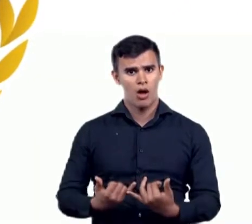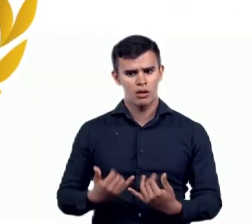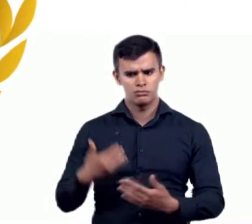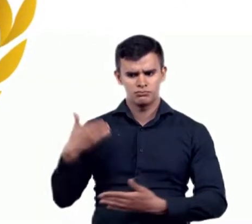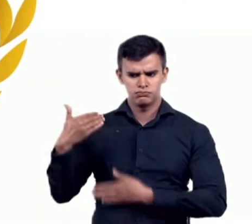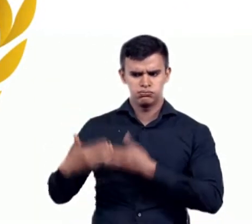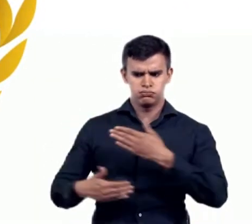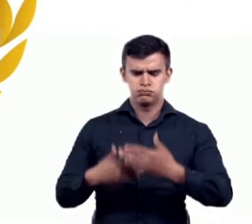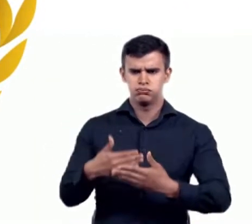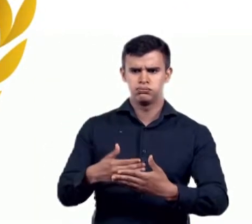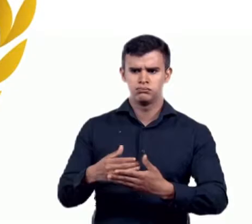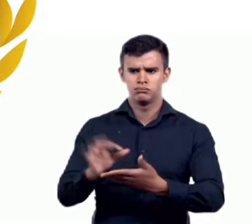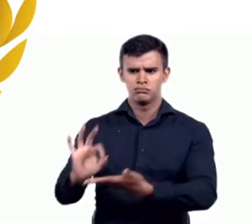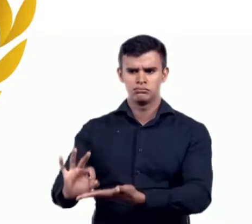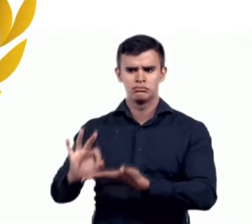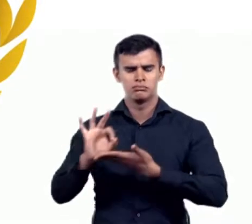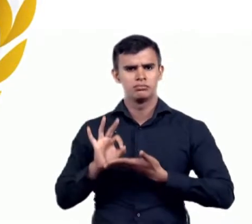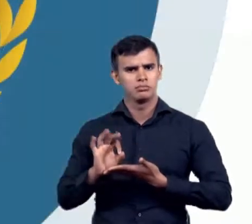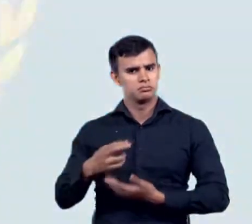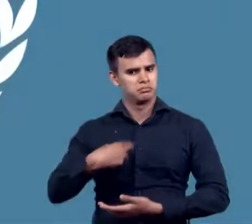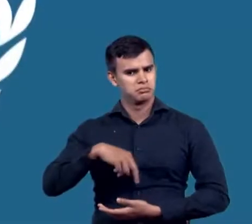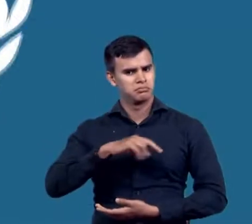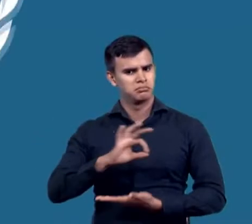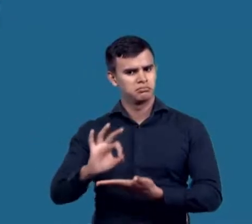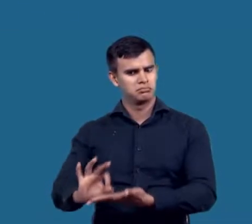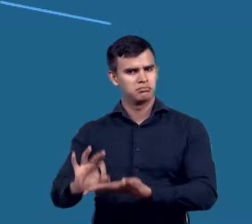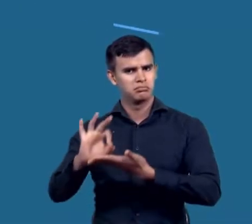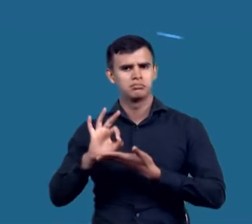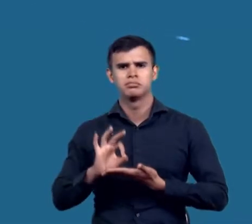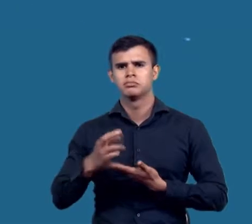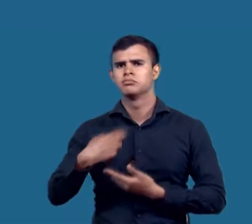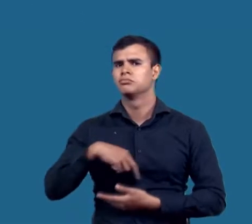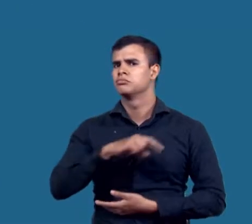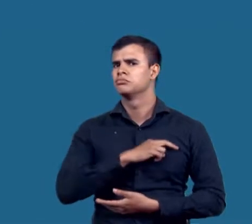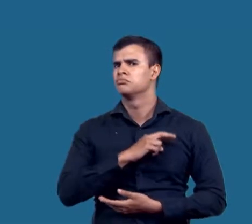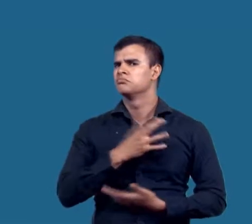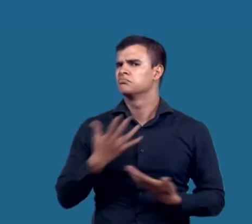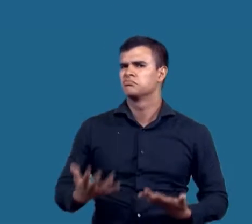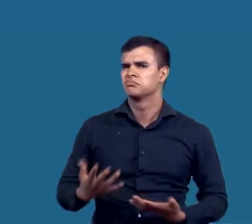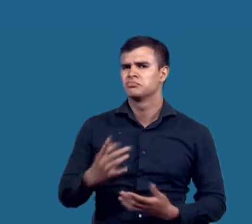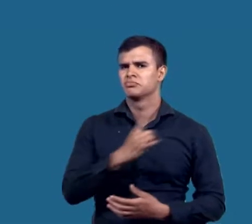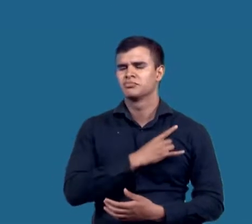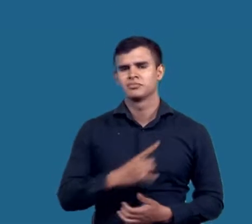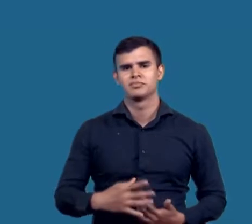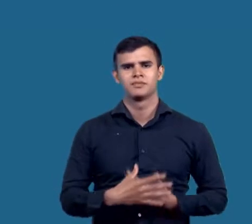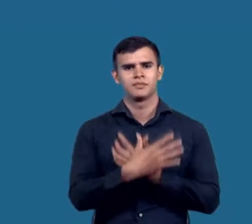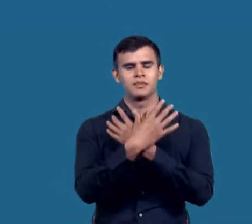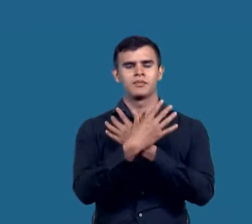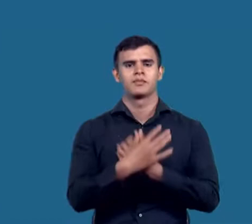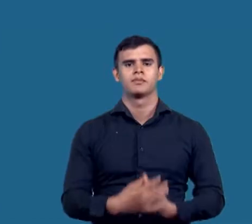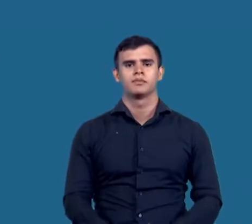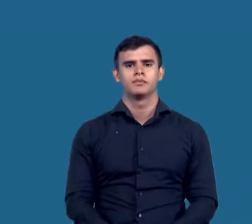Estamos en proceso de acreditación institucional. Somos calidad. Somos USC.